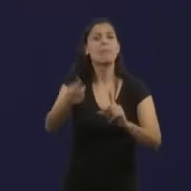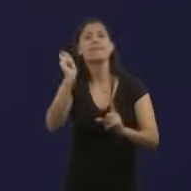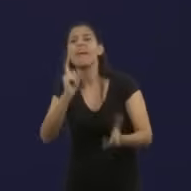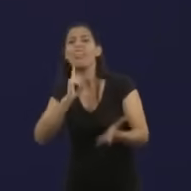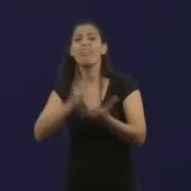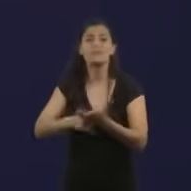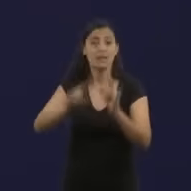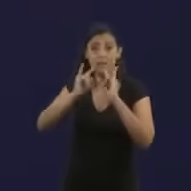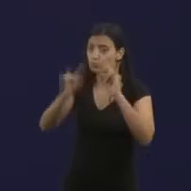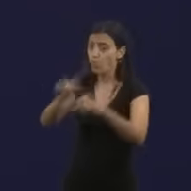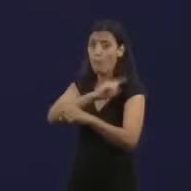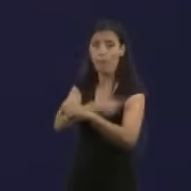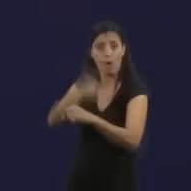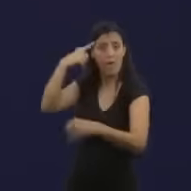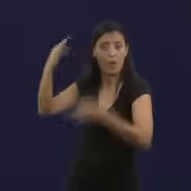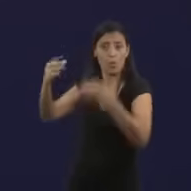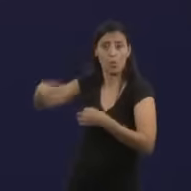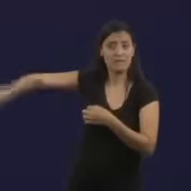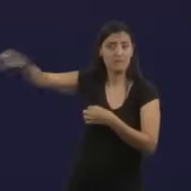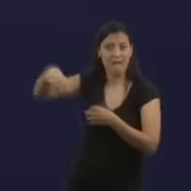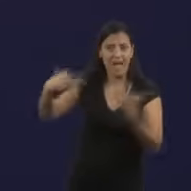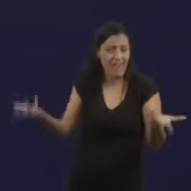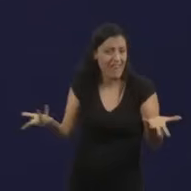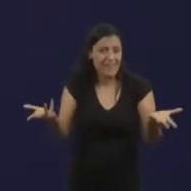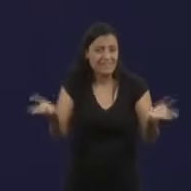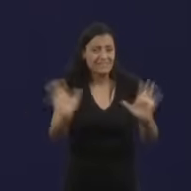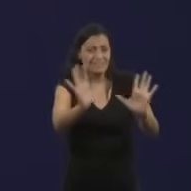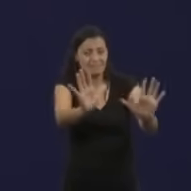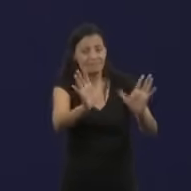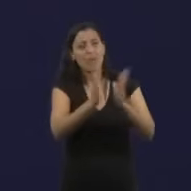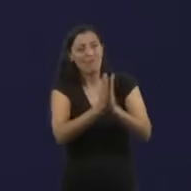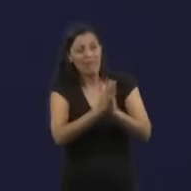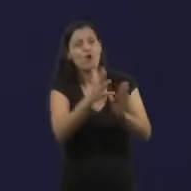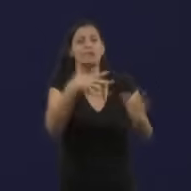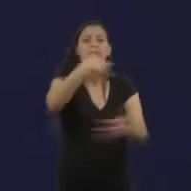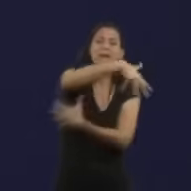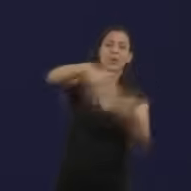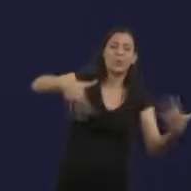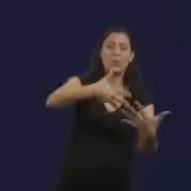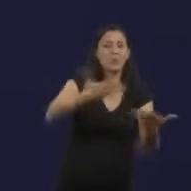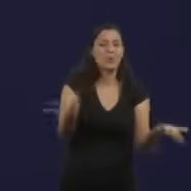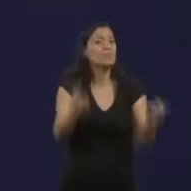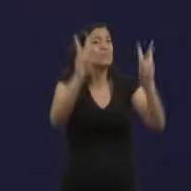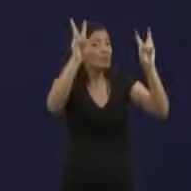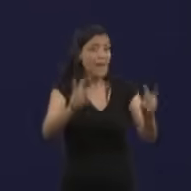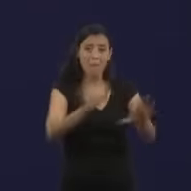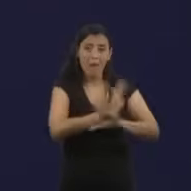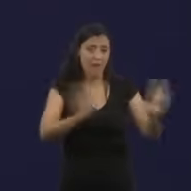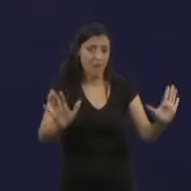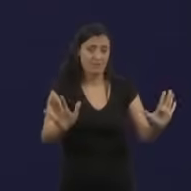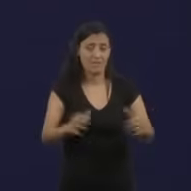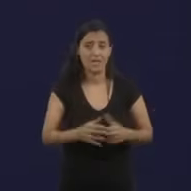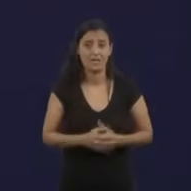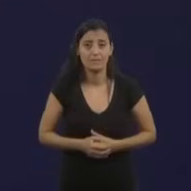dispondrá no hay no no no hagamos Repito no hagamos un mundo de algo que no no lo amerita